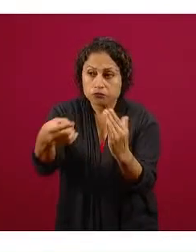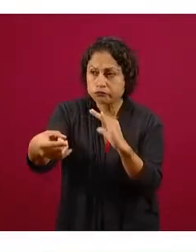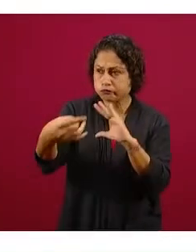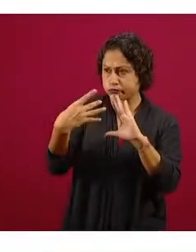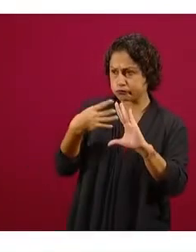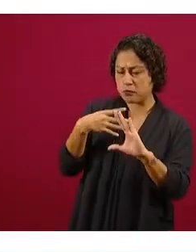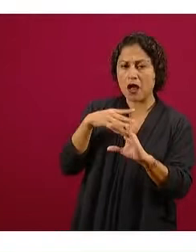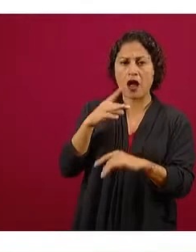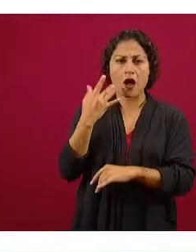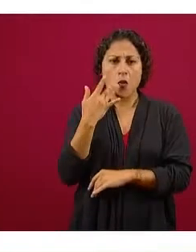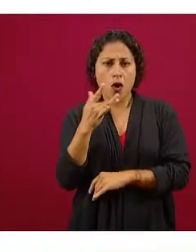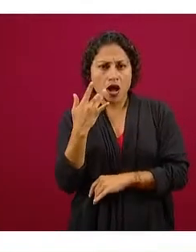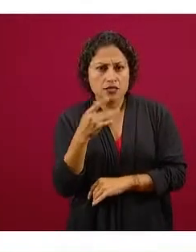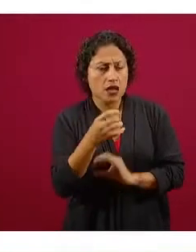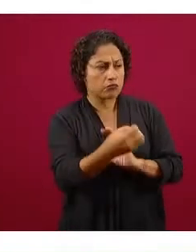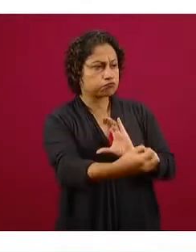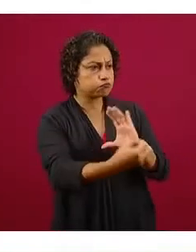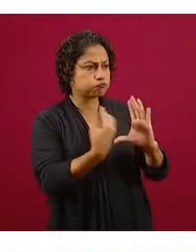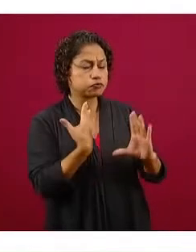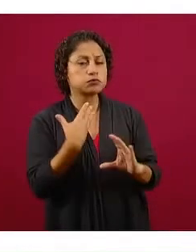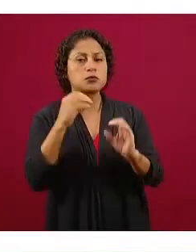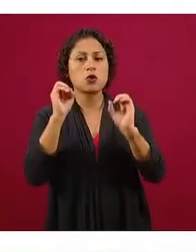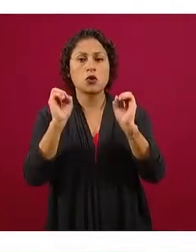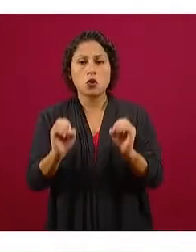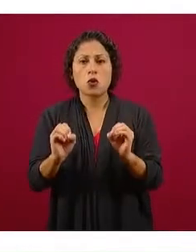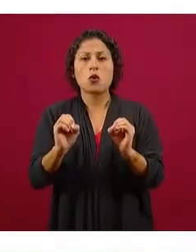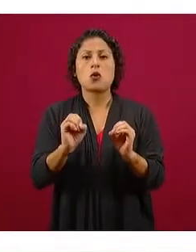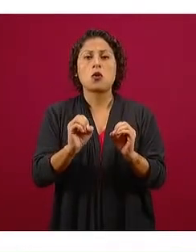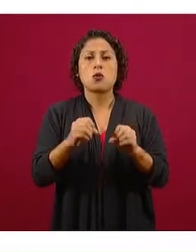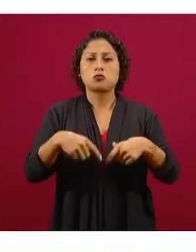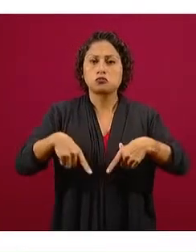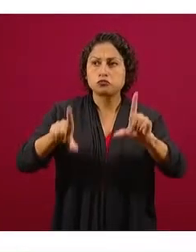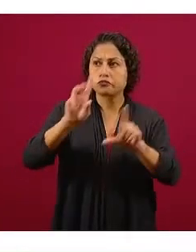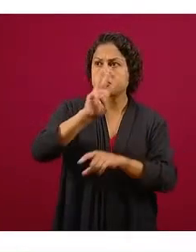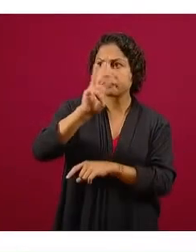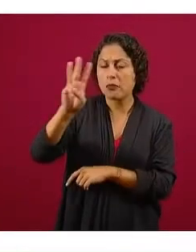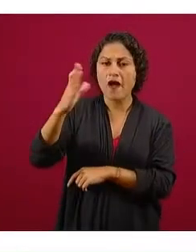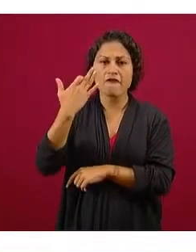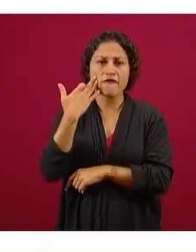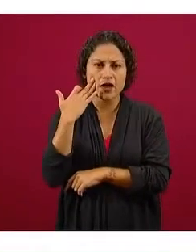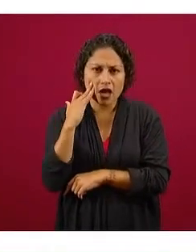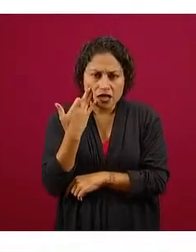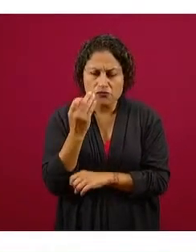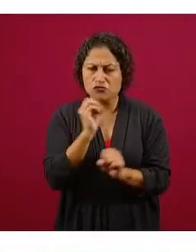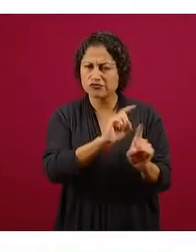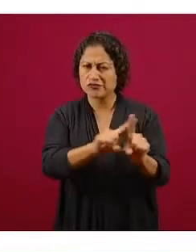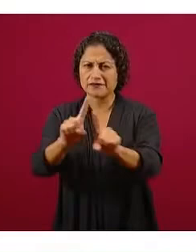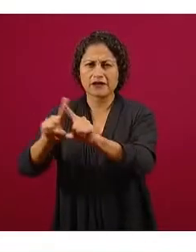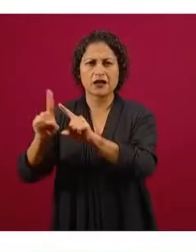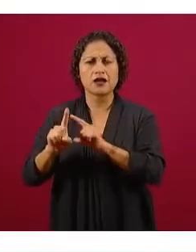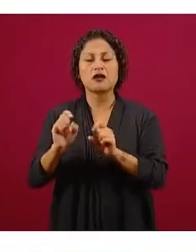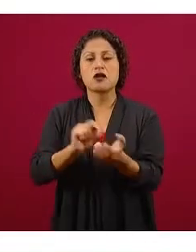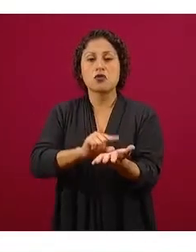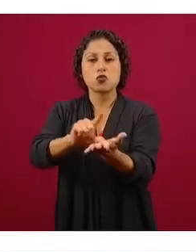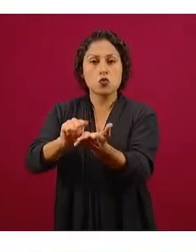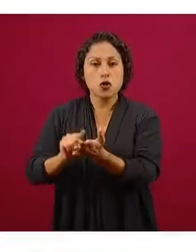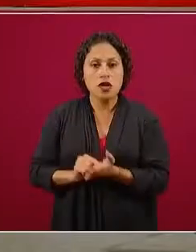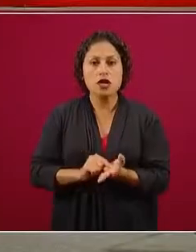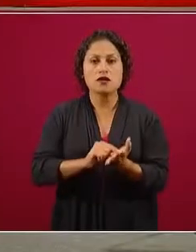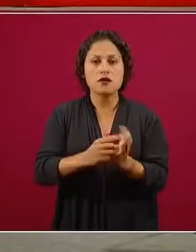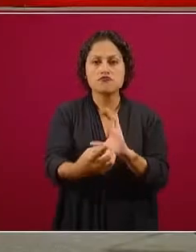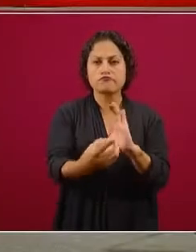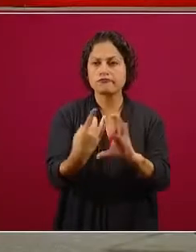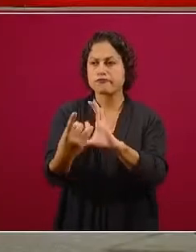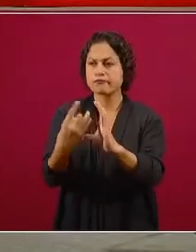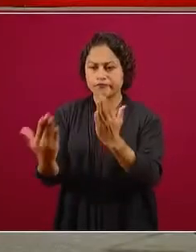de WhatsApp, lo que se manda a través de páginas de Facebook y obviamente de Twitter y en menor